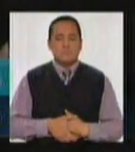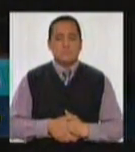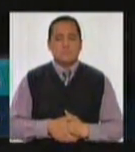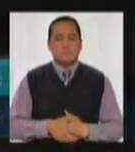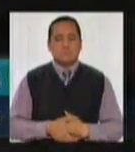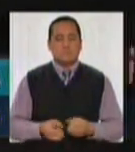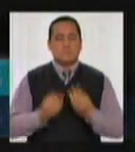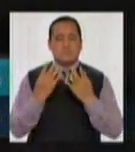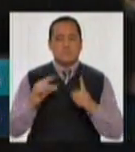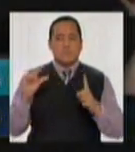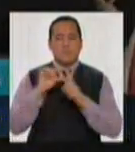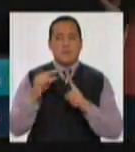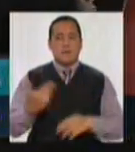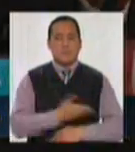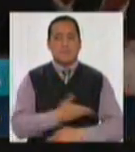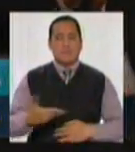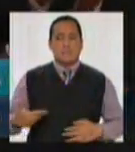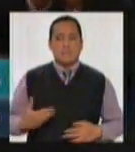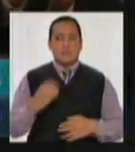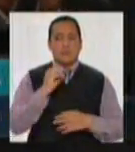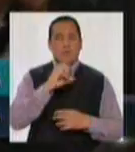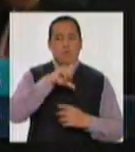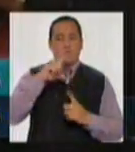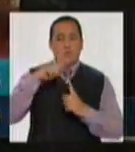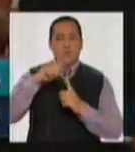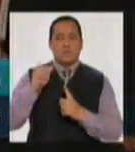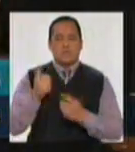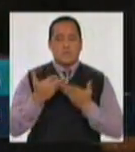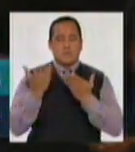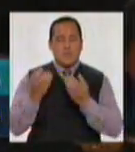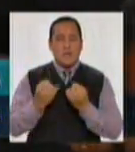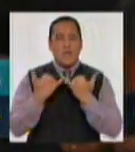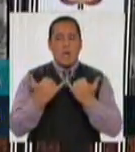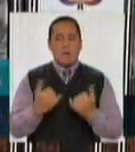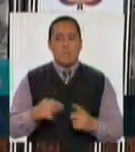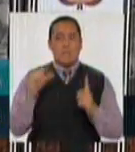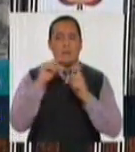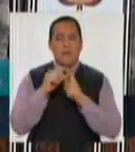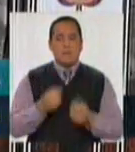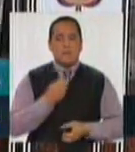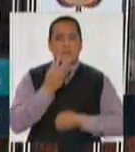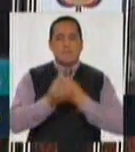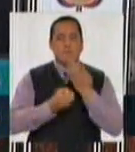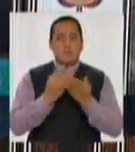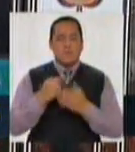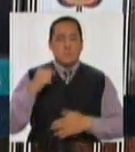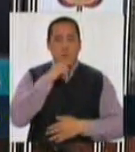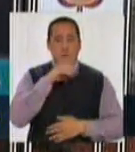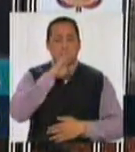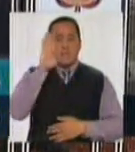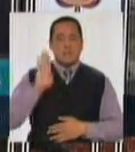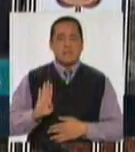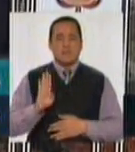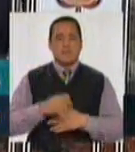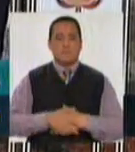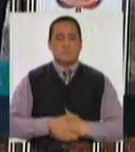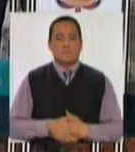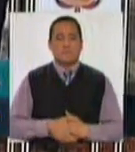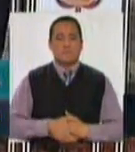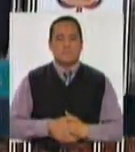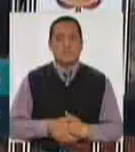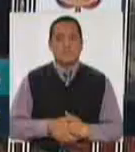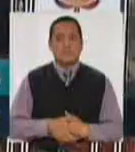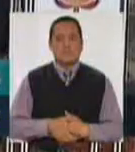Bien, han sido las palabras del presidente de la República, Ollanta Humala. Vamos a escuchar ahora a la presidenta de Brasil. Declaración. Señora Presidenta de la